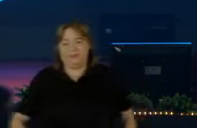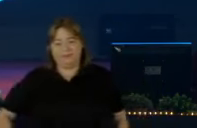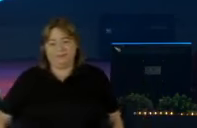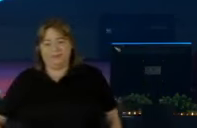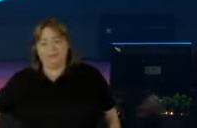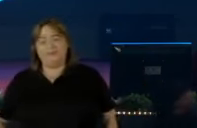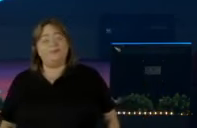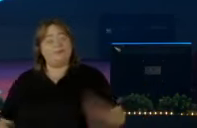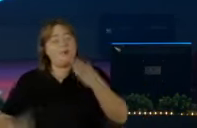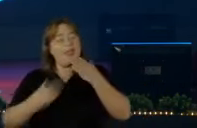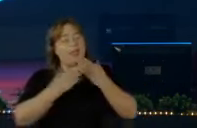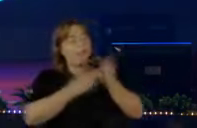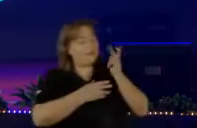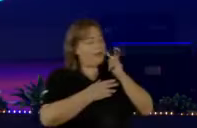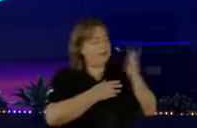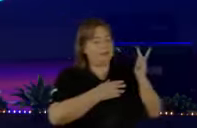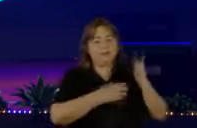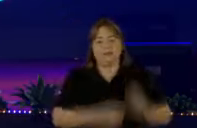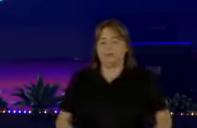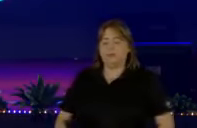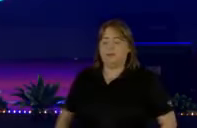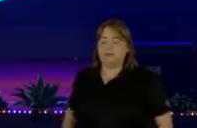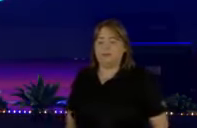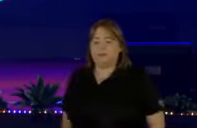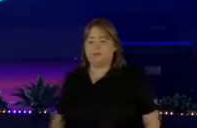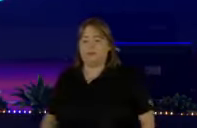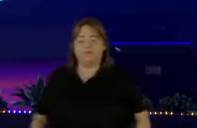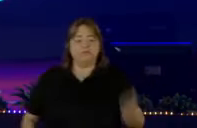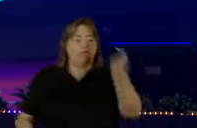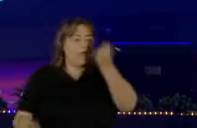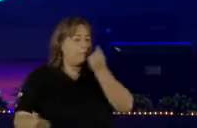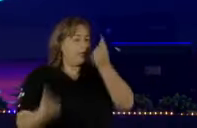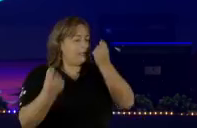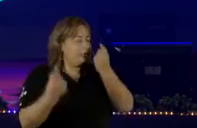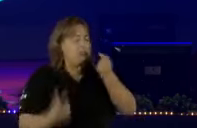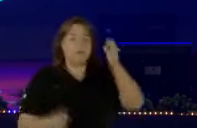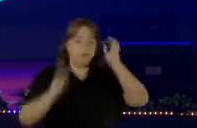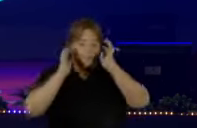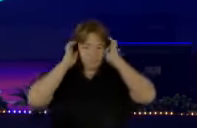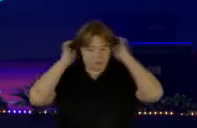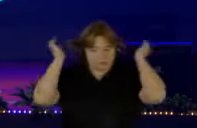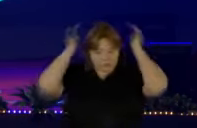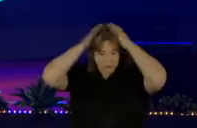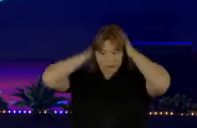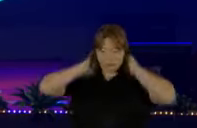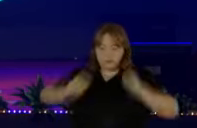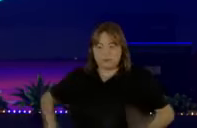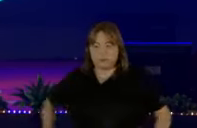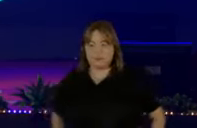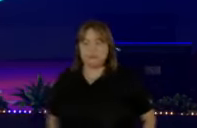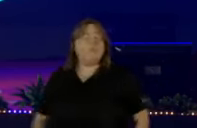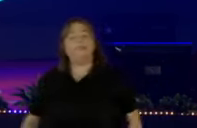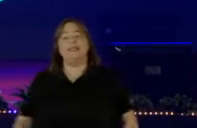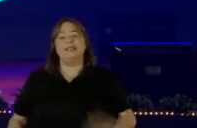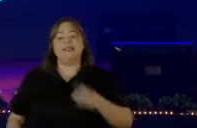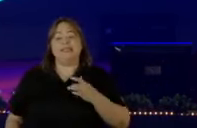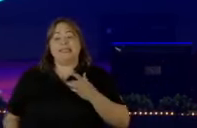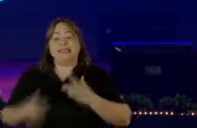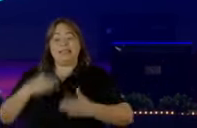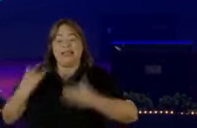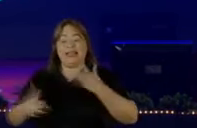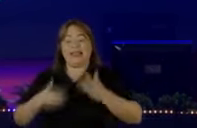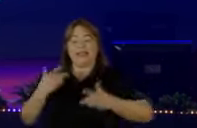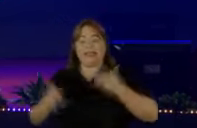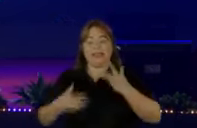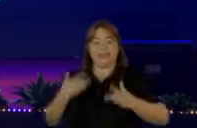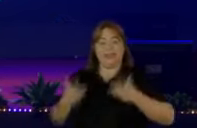izquierda. Qué bueno. Dígale qué bueno verte. Él lo va a entender con todo y mascarilla. Lo va a entender. Amén. Y nos sentimos contentos. Podemos sentarnos